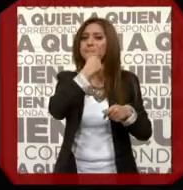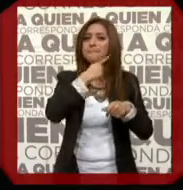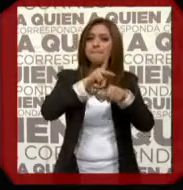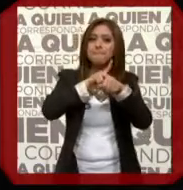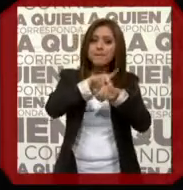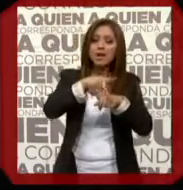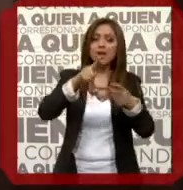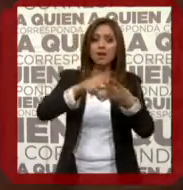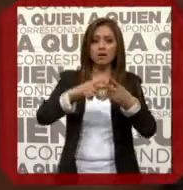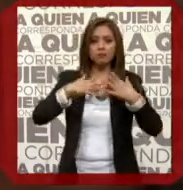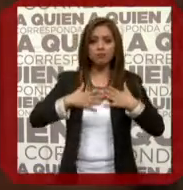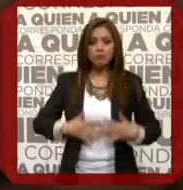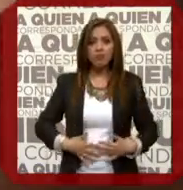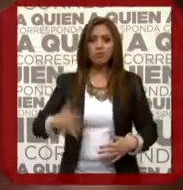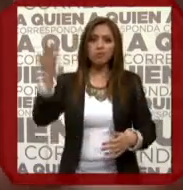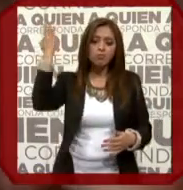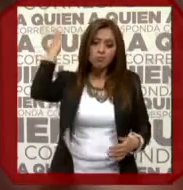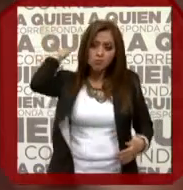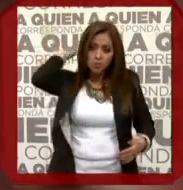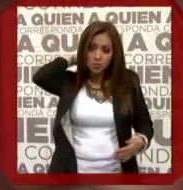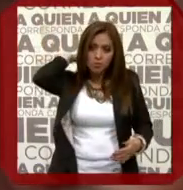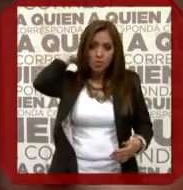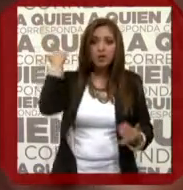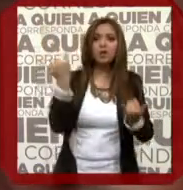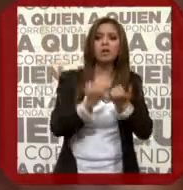pulmón e hígado. Tristeza,